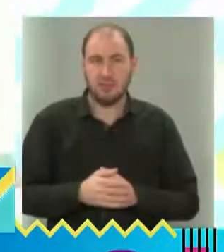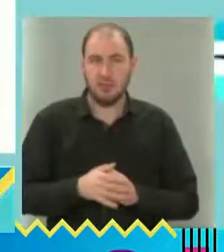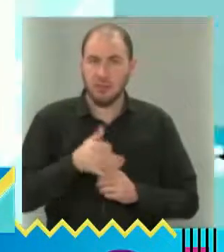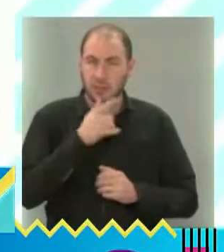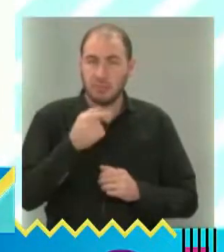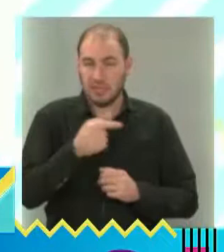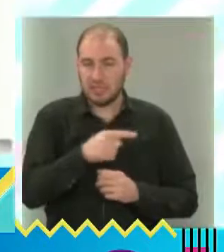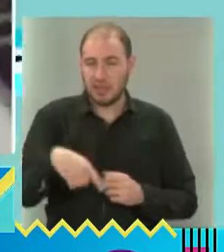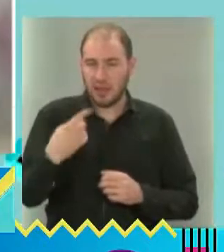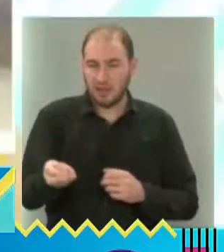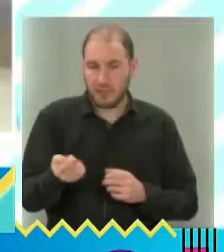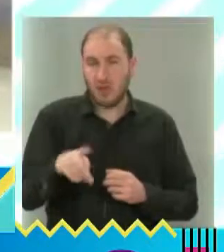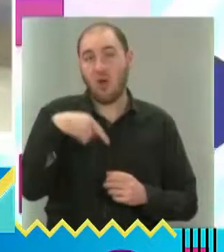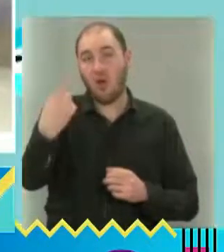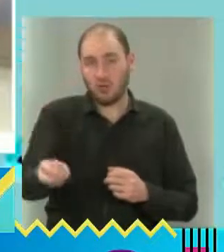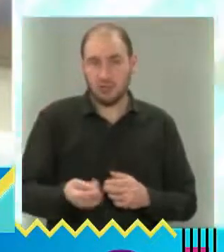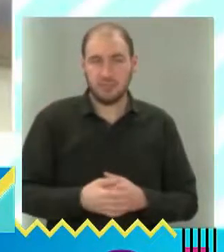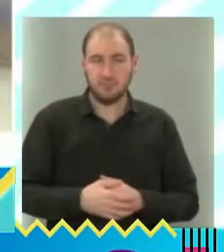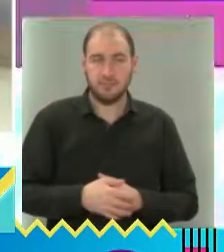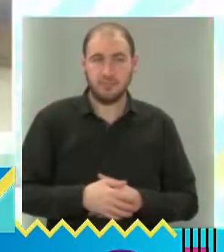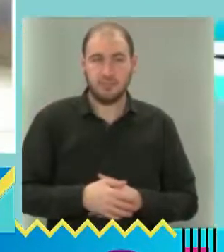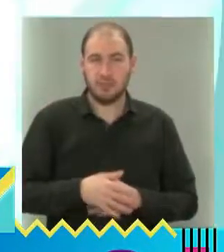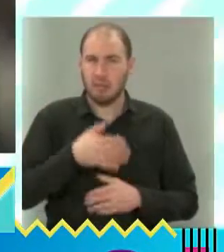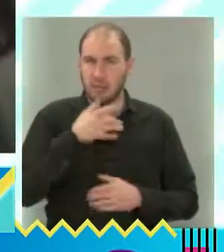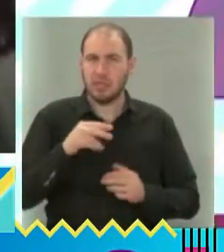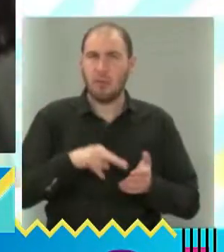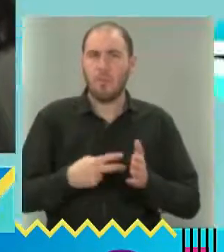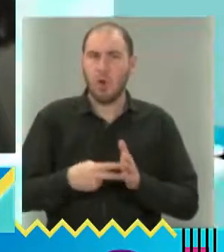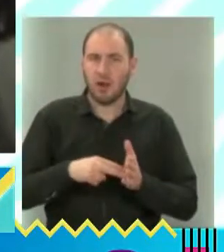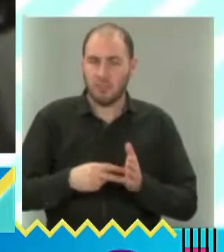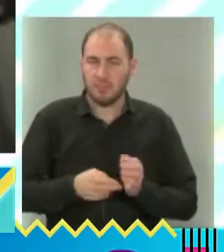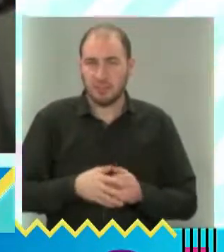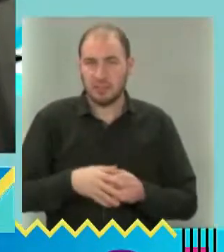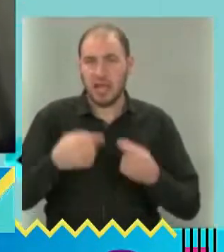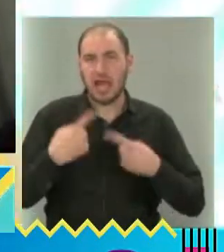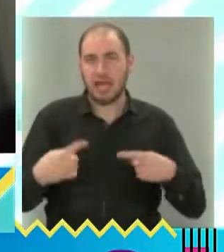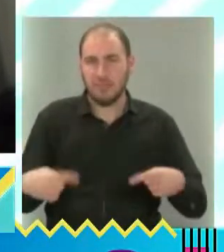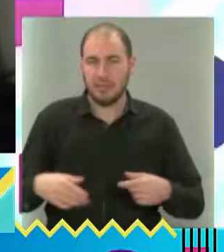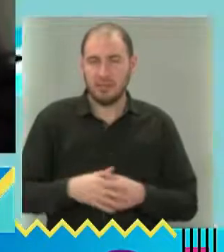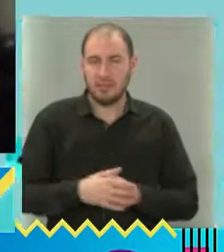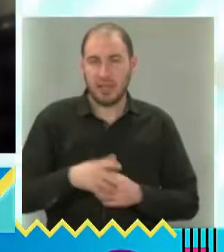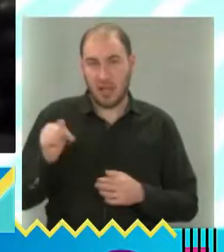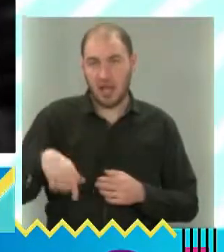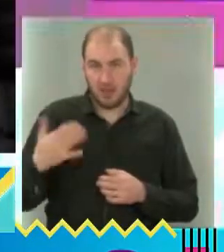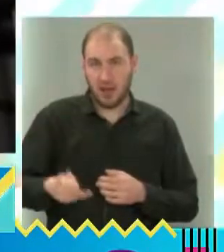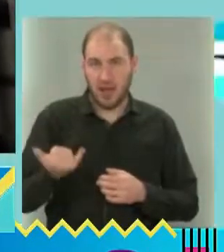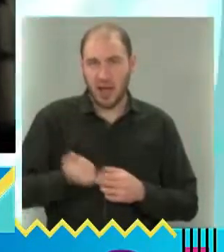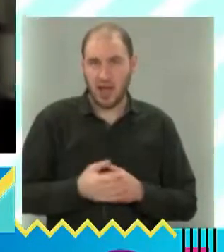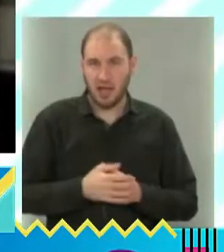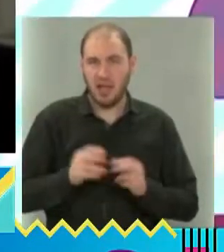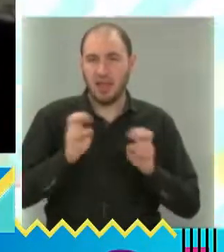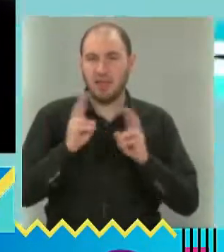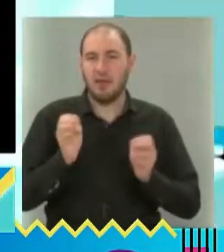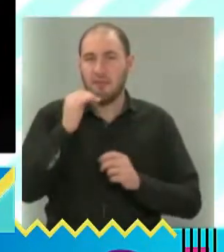que si no la semana que viene, será la otra. Me parece que la problemática y las herramientas que hoy tenemos, al menos en el